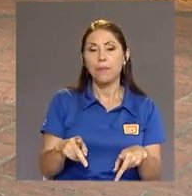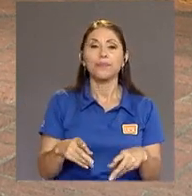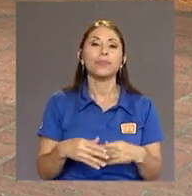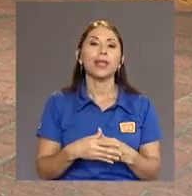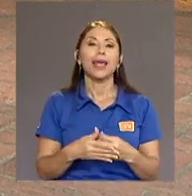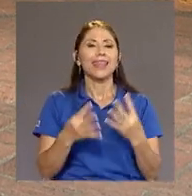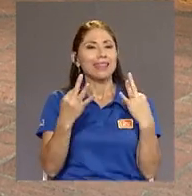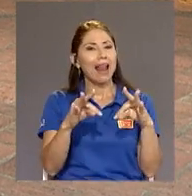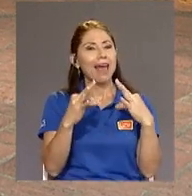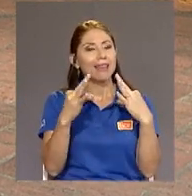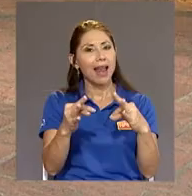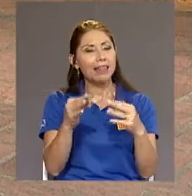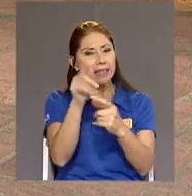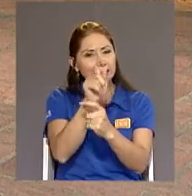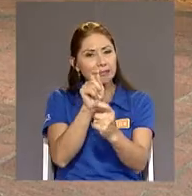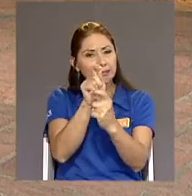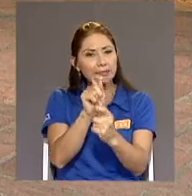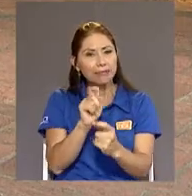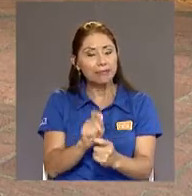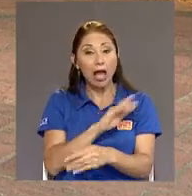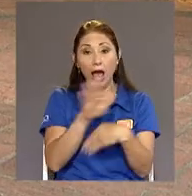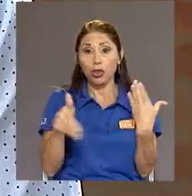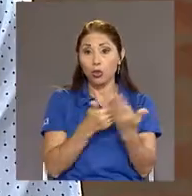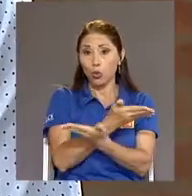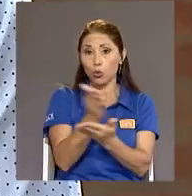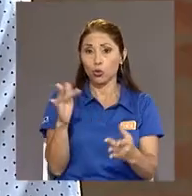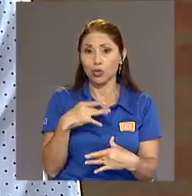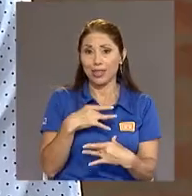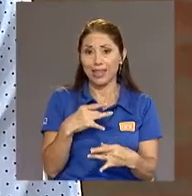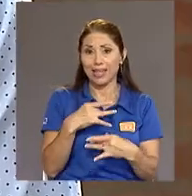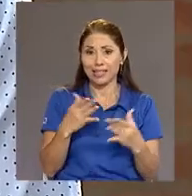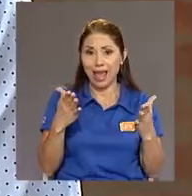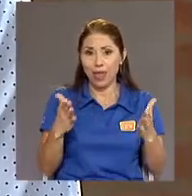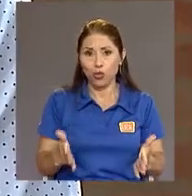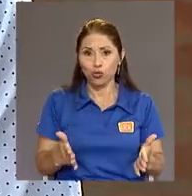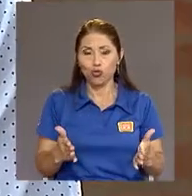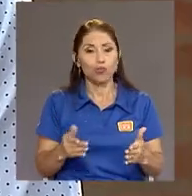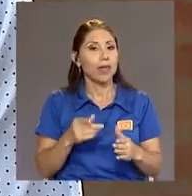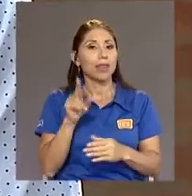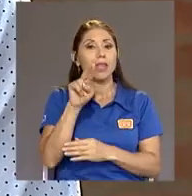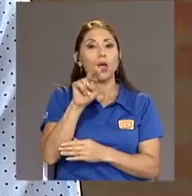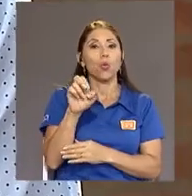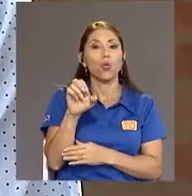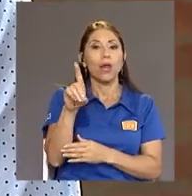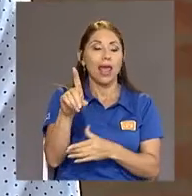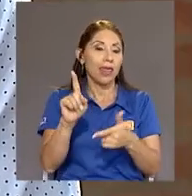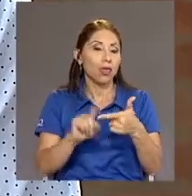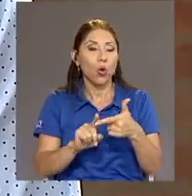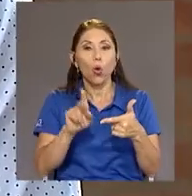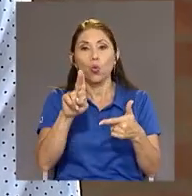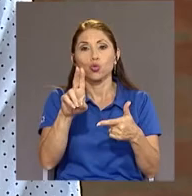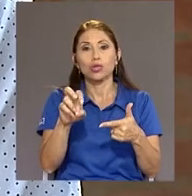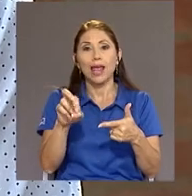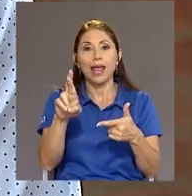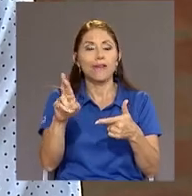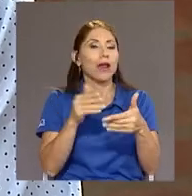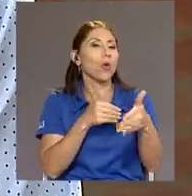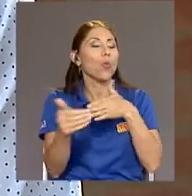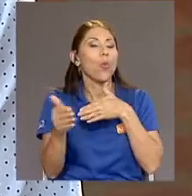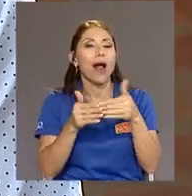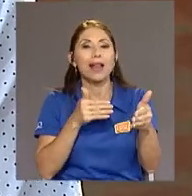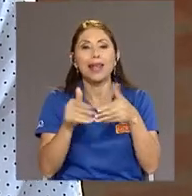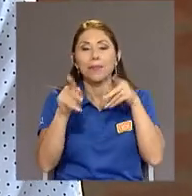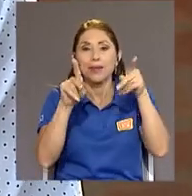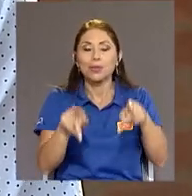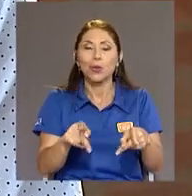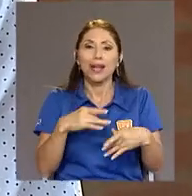a todos los interesados, tanto de la universidad, UNED o UCR o cualquiera, que le interesen los presupuestos